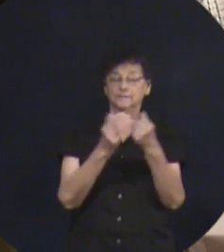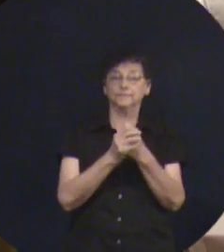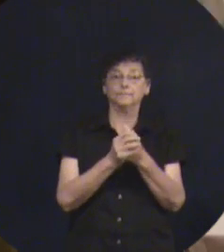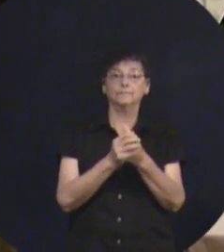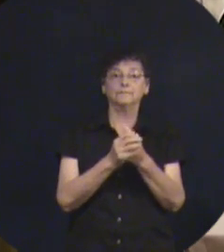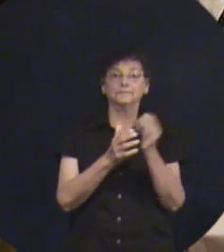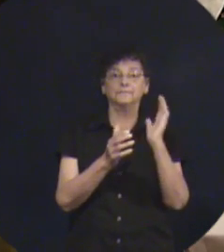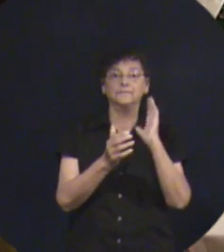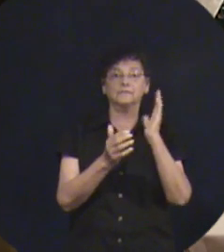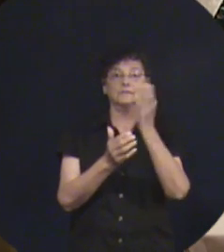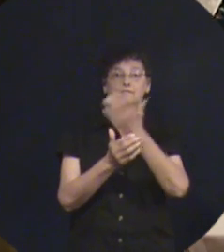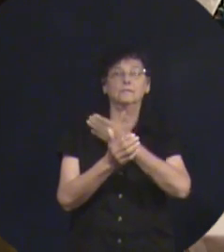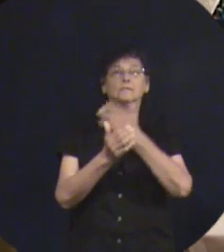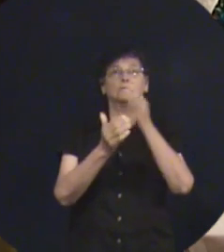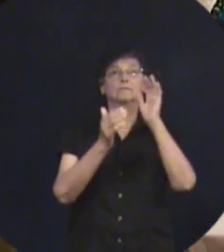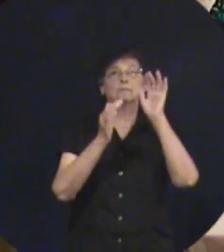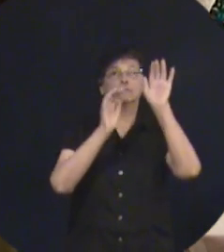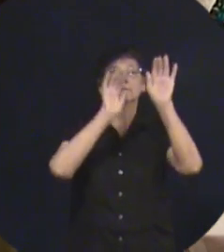decir: